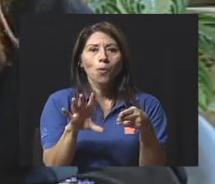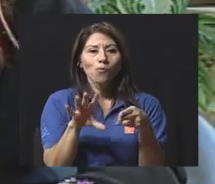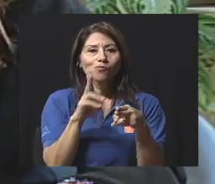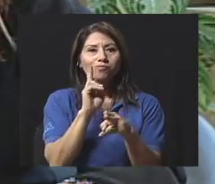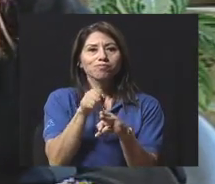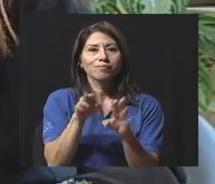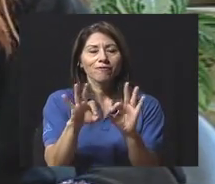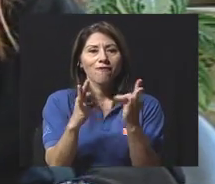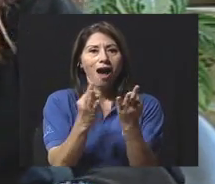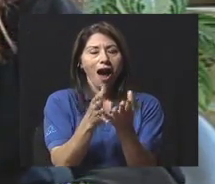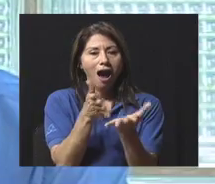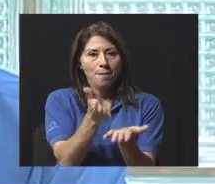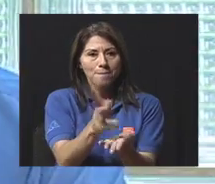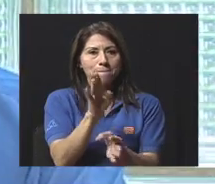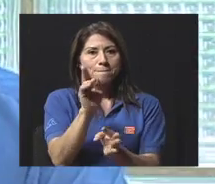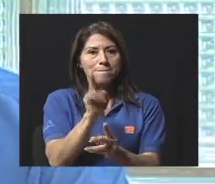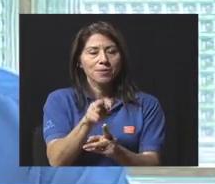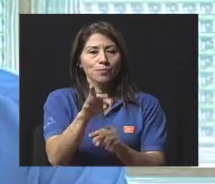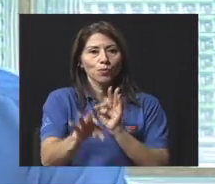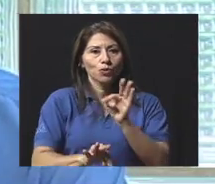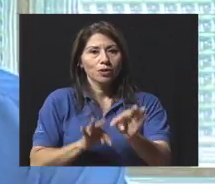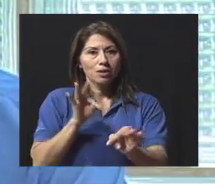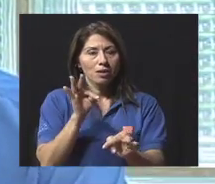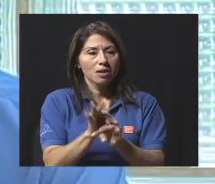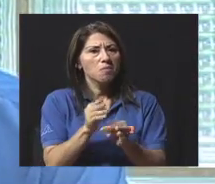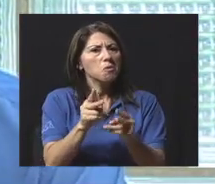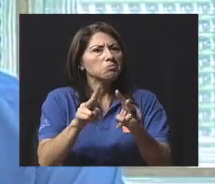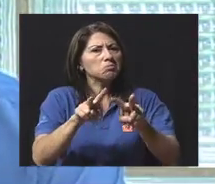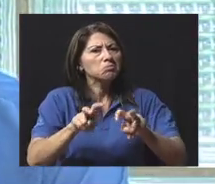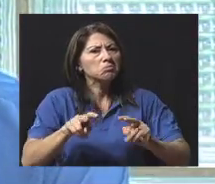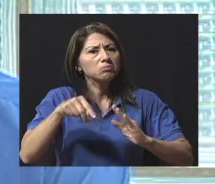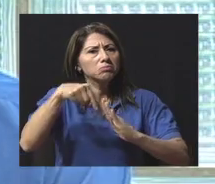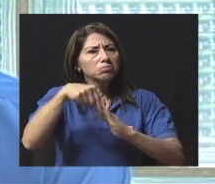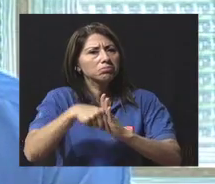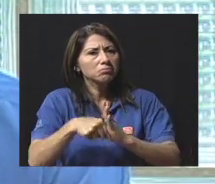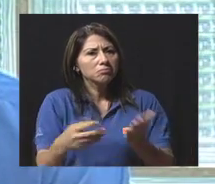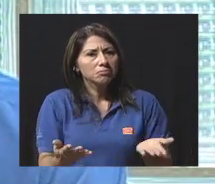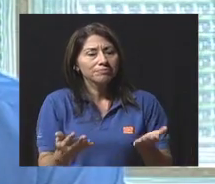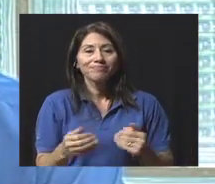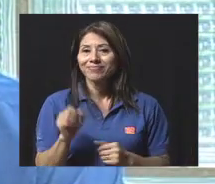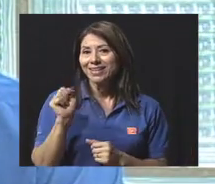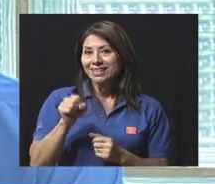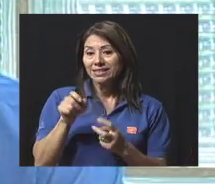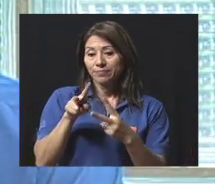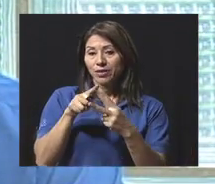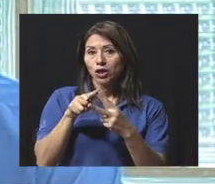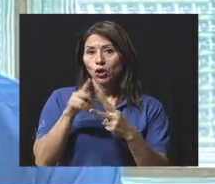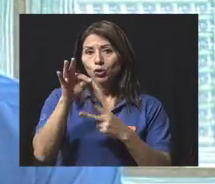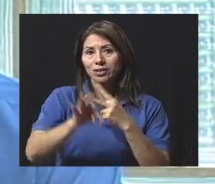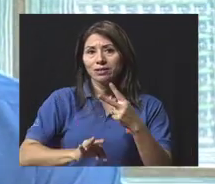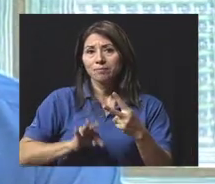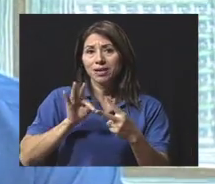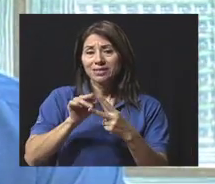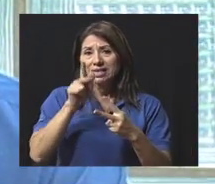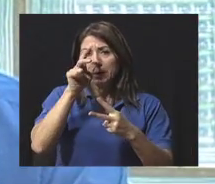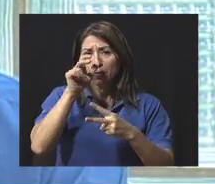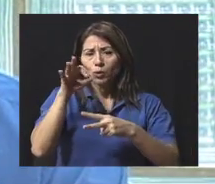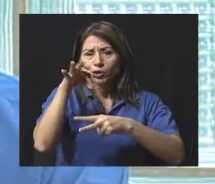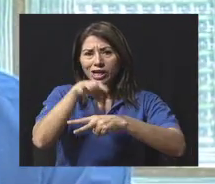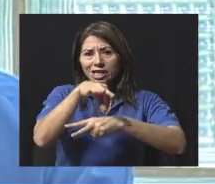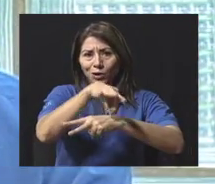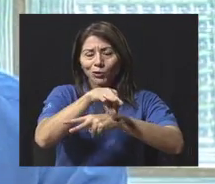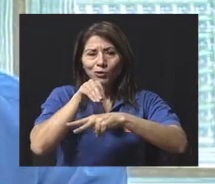detenernos en ese tema verdad sí algo importante en relación con los las dos especies de mosquitos transmisores es que